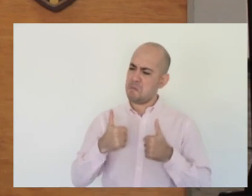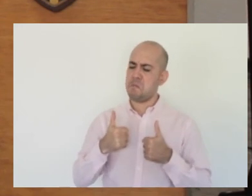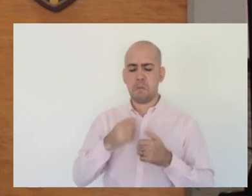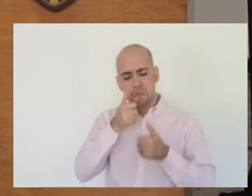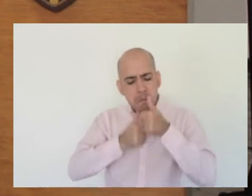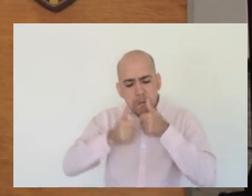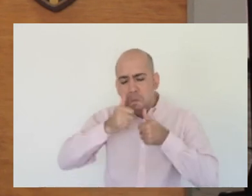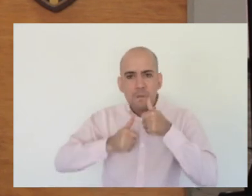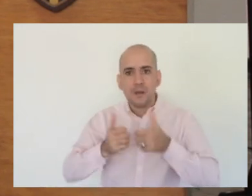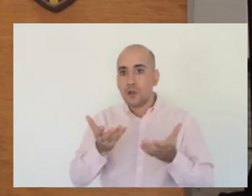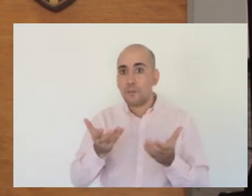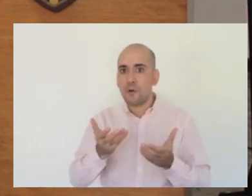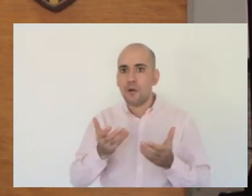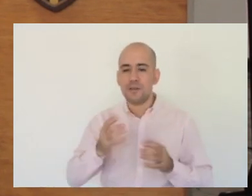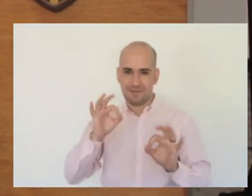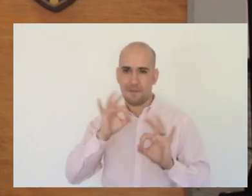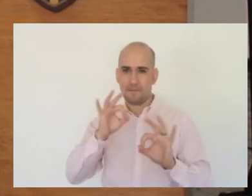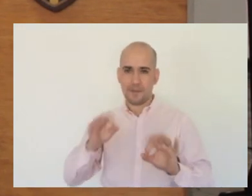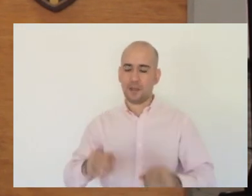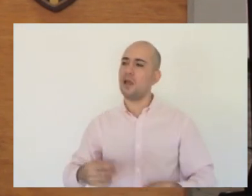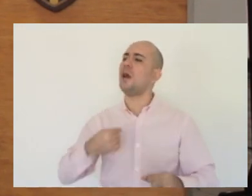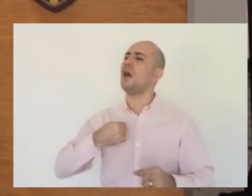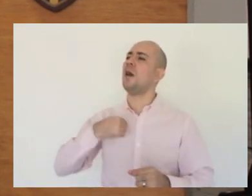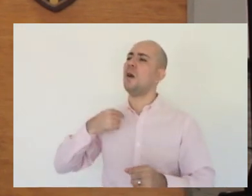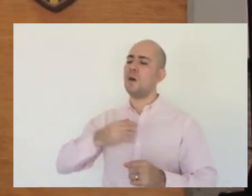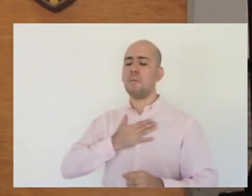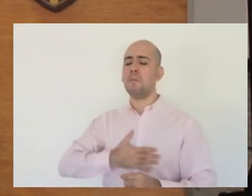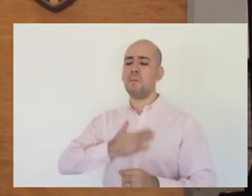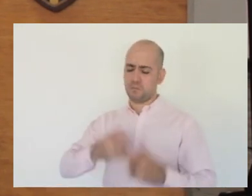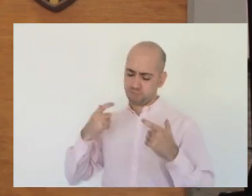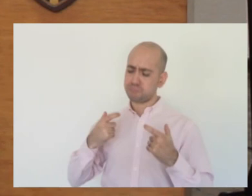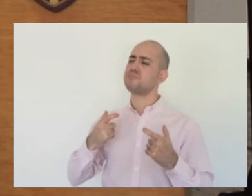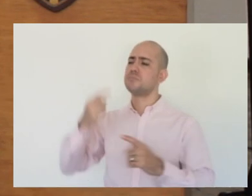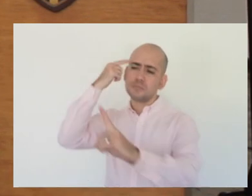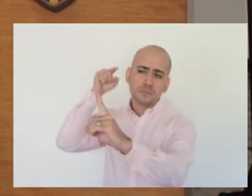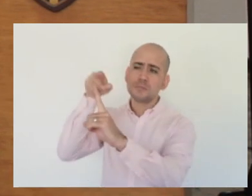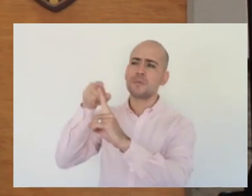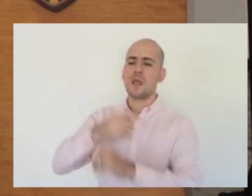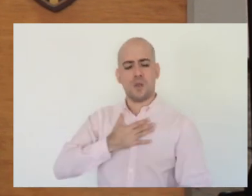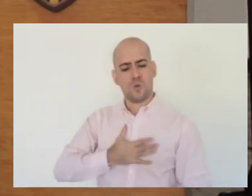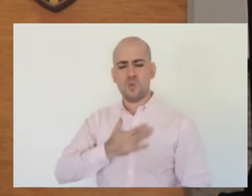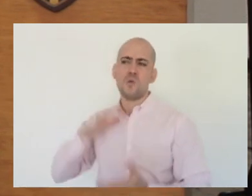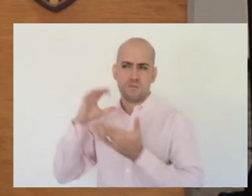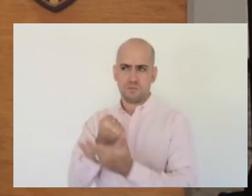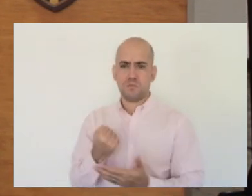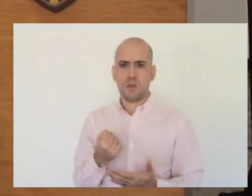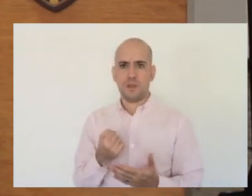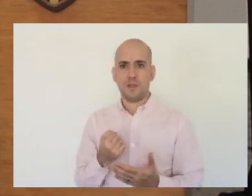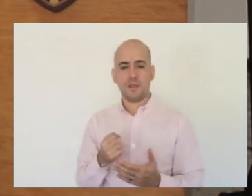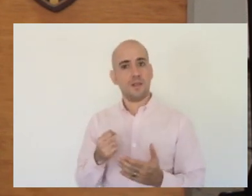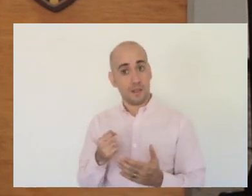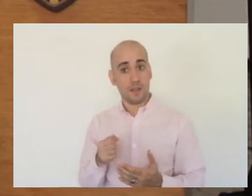resistiera 27 años de opresión y cárcel. Soy el amo de mi destino y capitán de mi alma.